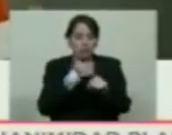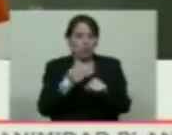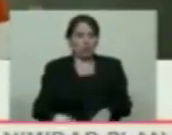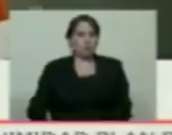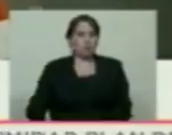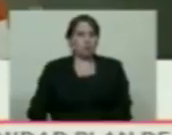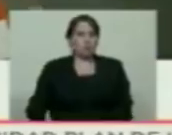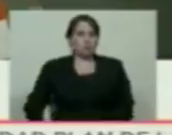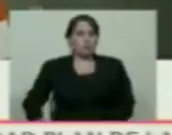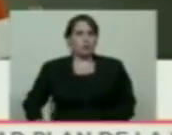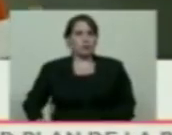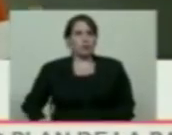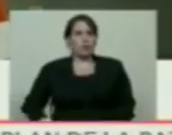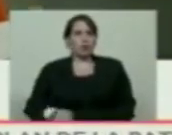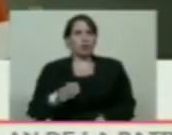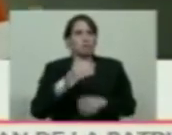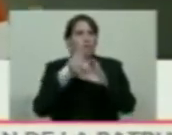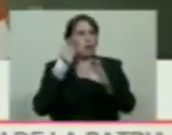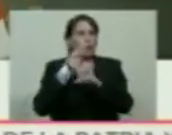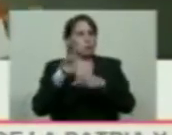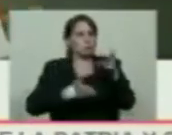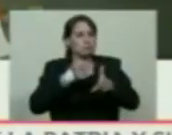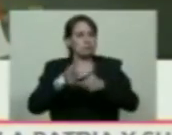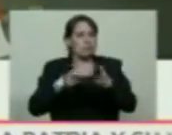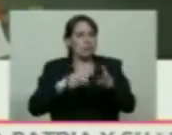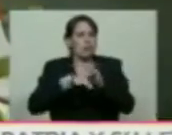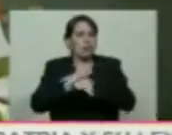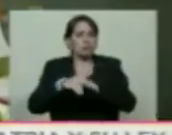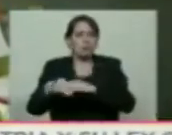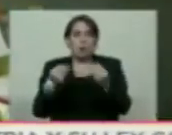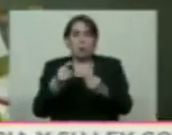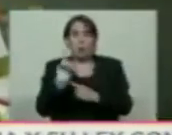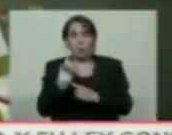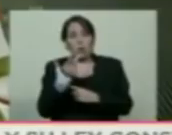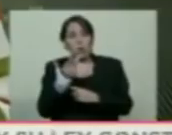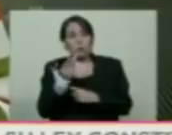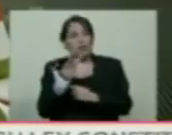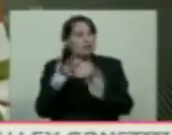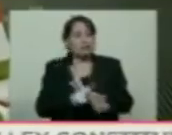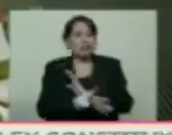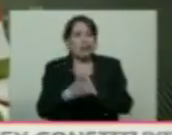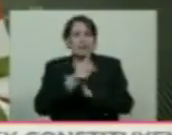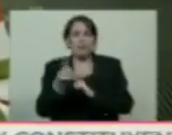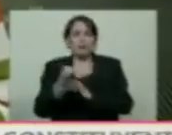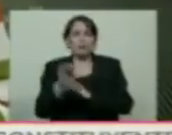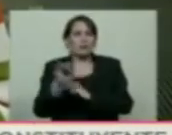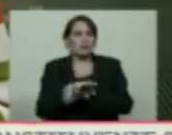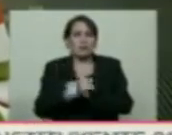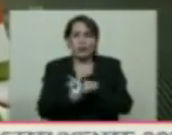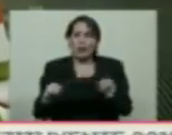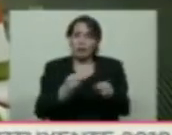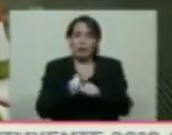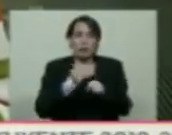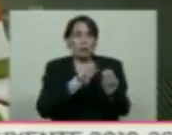servicio de transporte sobre rieles. En ese sentido, la línea 1, 2 y 3 del Metro de Caracas se encuentran 100% operativas y hasta el momento